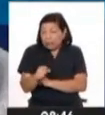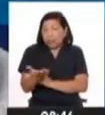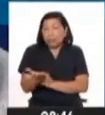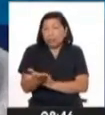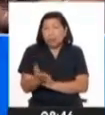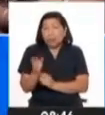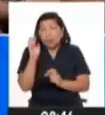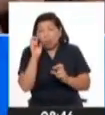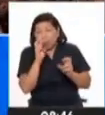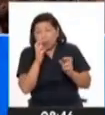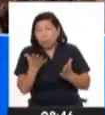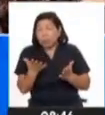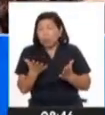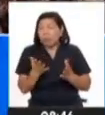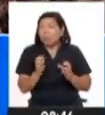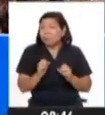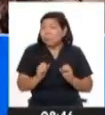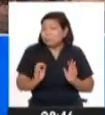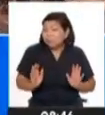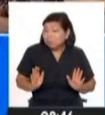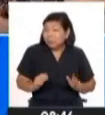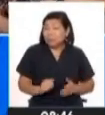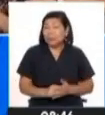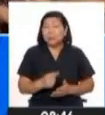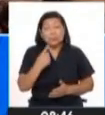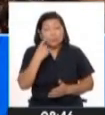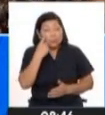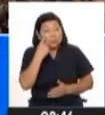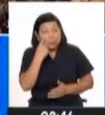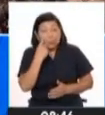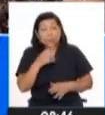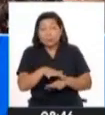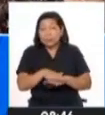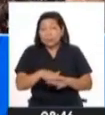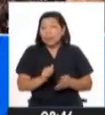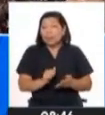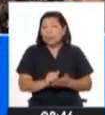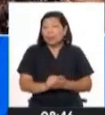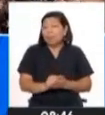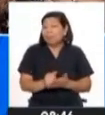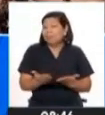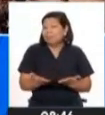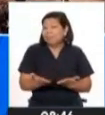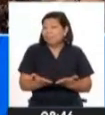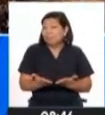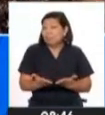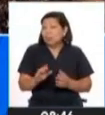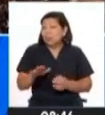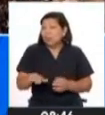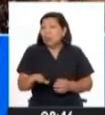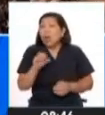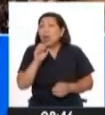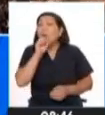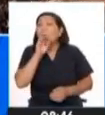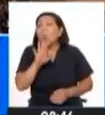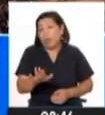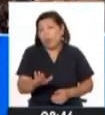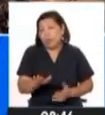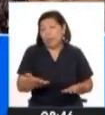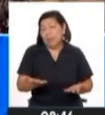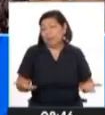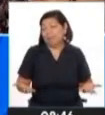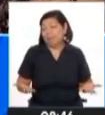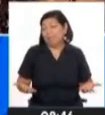esta duda, podría ser, ¿no? Hay medios en los que de pronto el niño podría, no